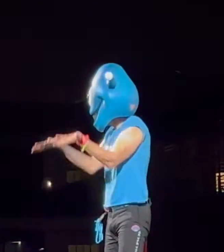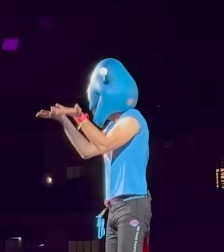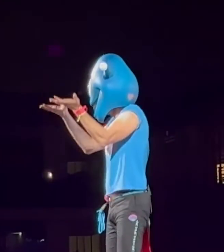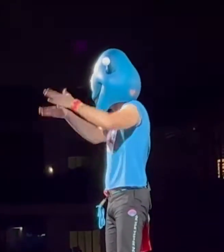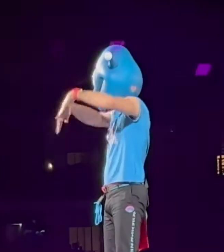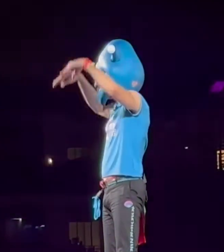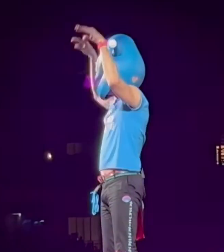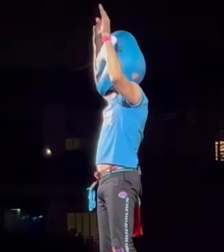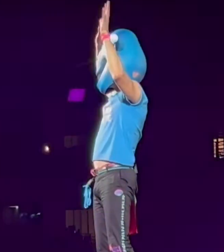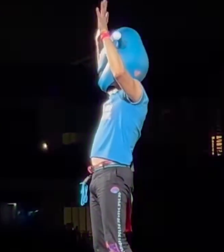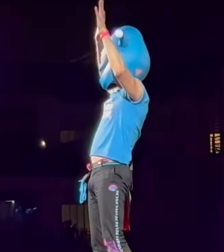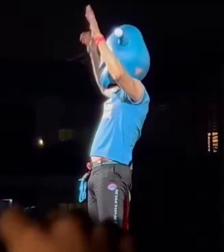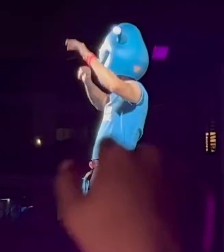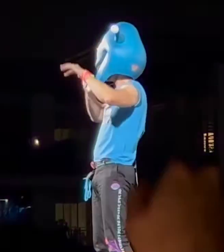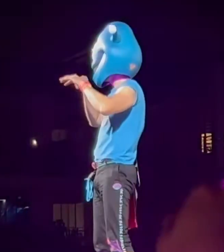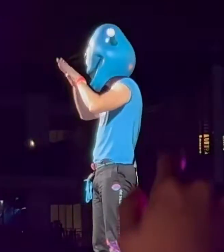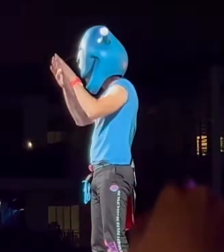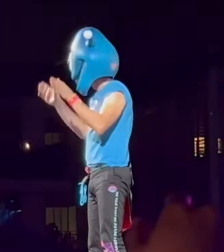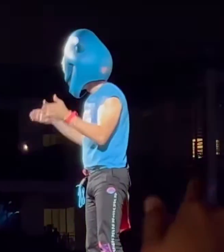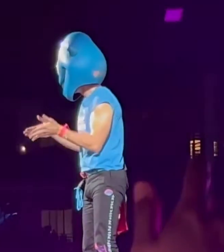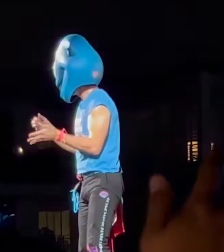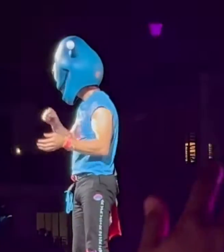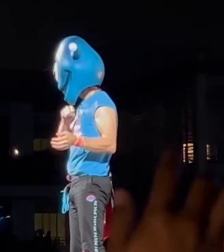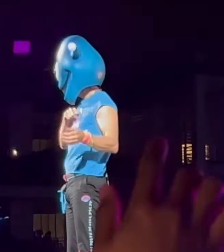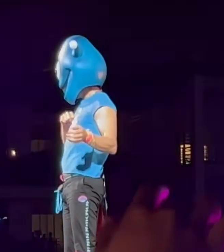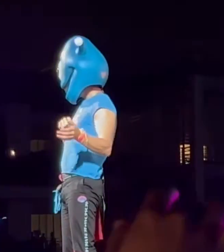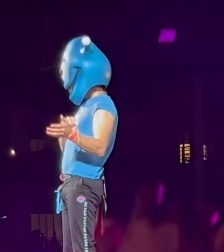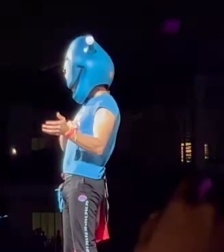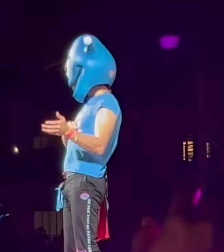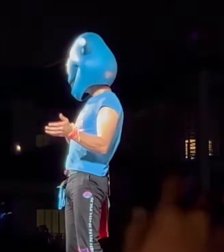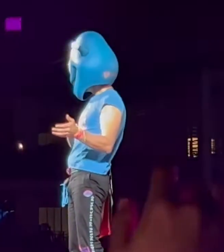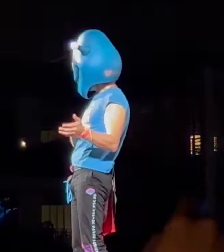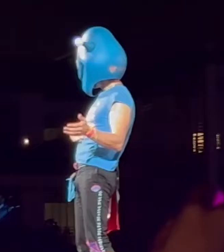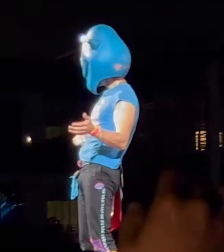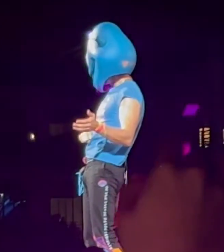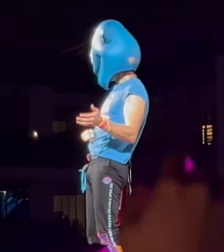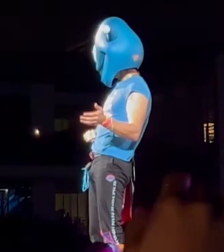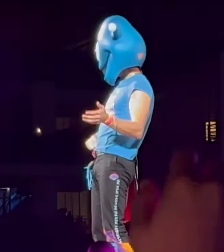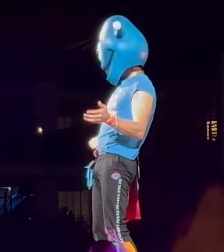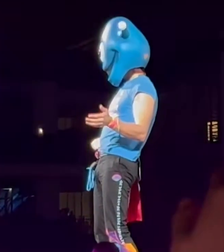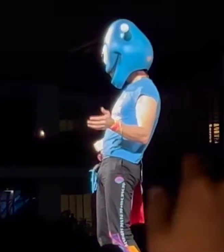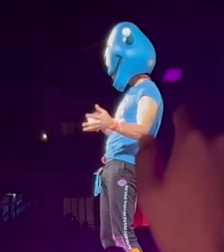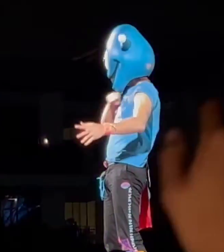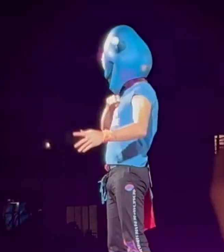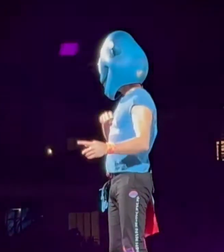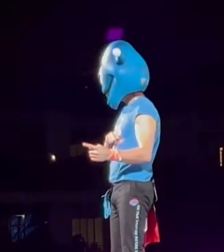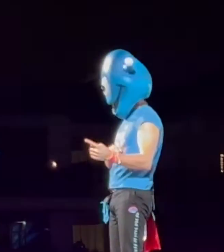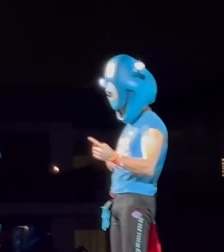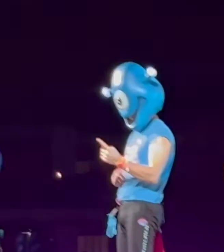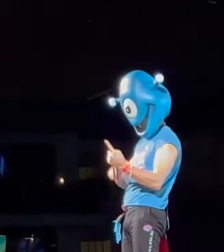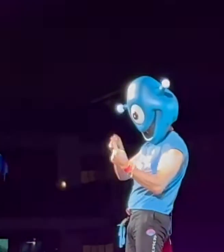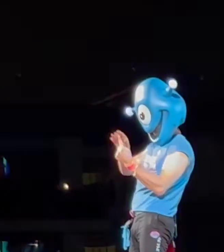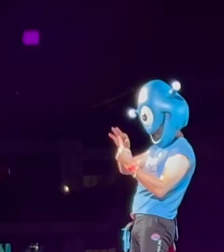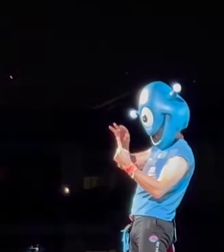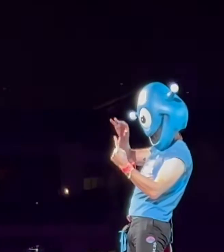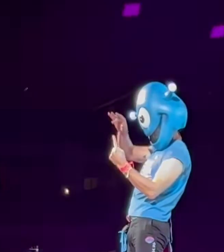María de Jesús Aguilar Vázquez, quien resalta que desde la época de la conquista se comenzó a usar este lenguaje para que los españoles se comunicaran con